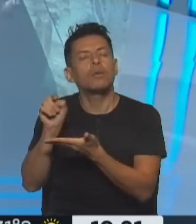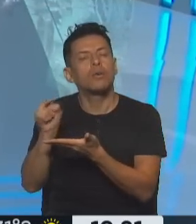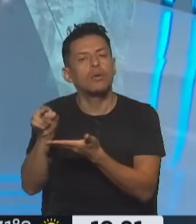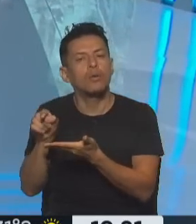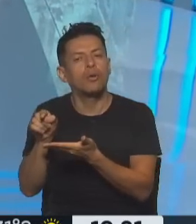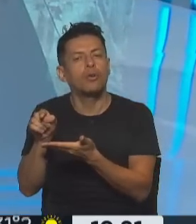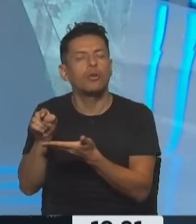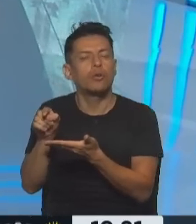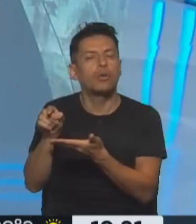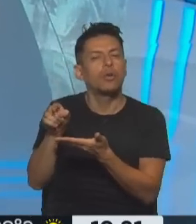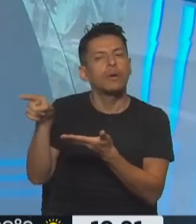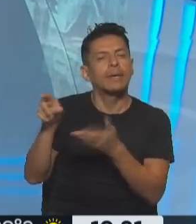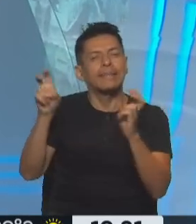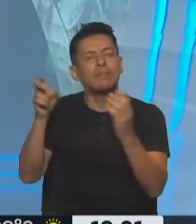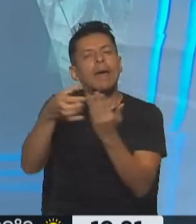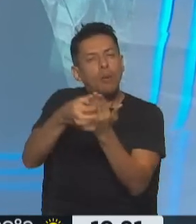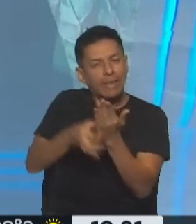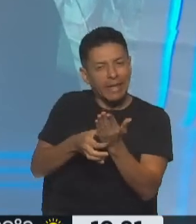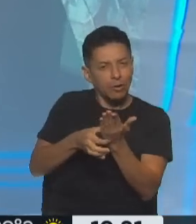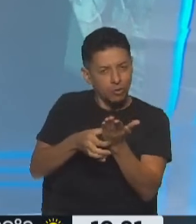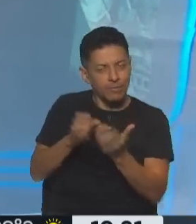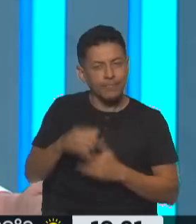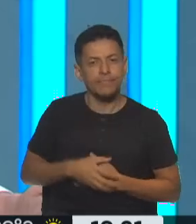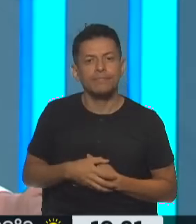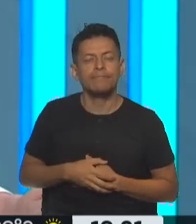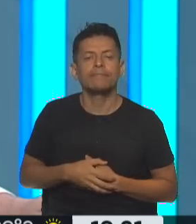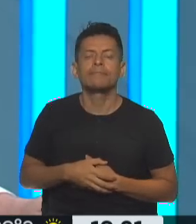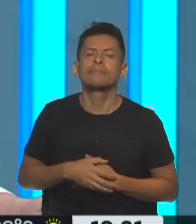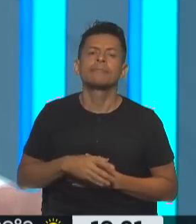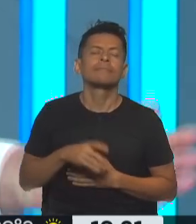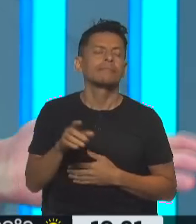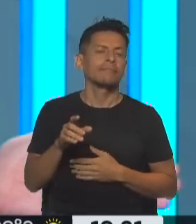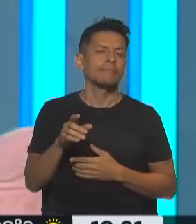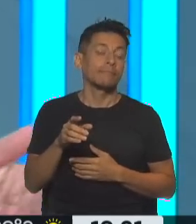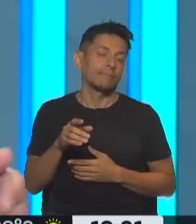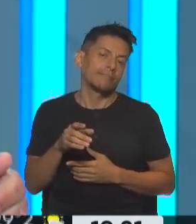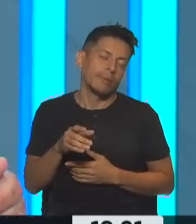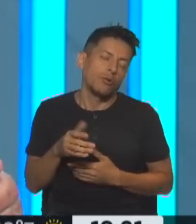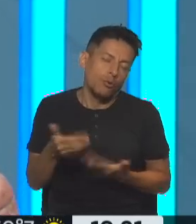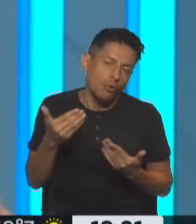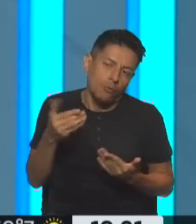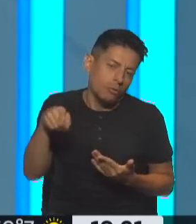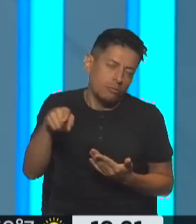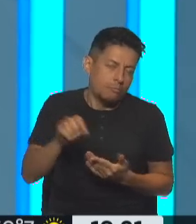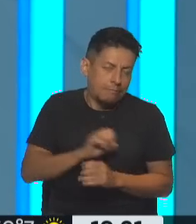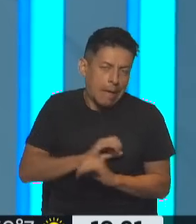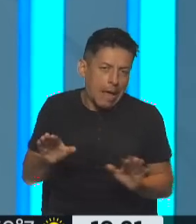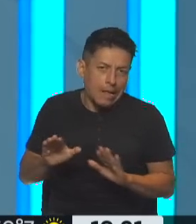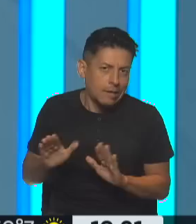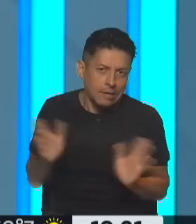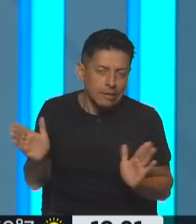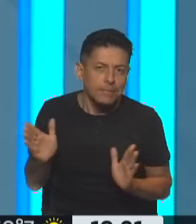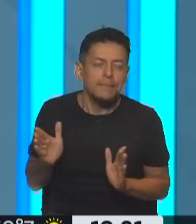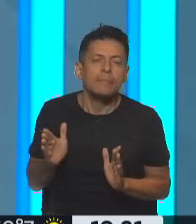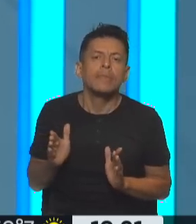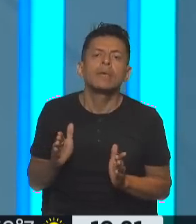involucrados denunciados en el tema de Cuadernos. Ahora, Valdés, más allá de que desde lo ético, obviamente es condenable por donde se lo mire, la prueba